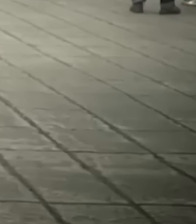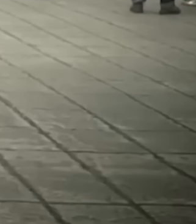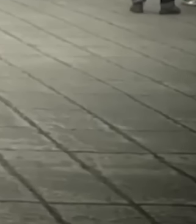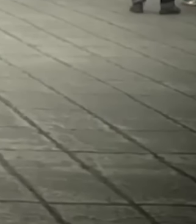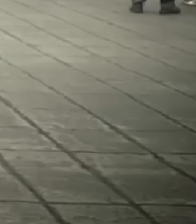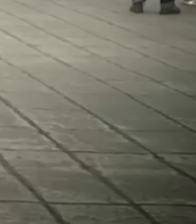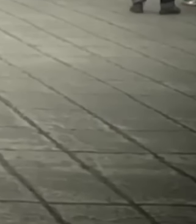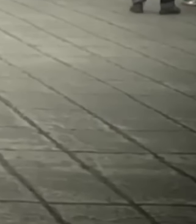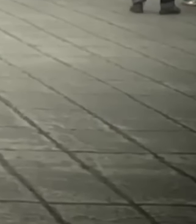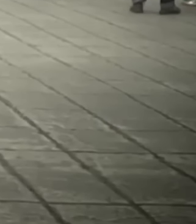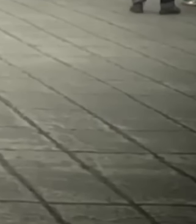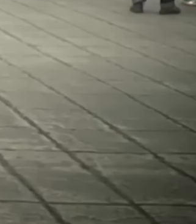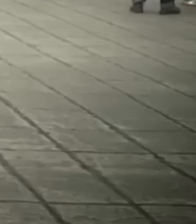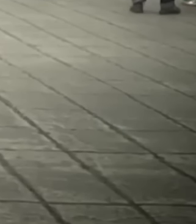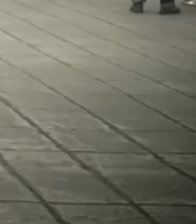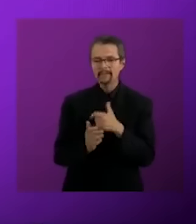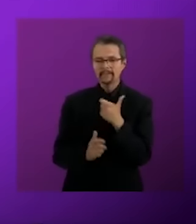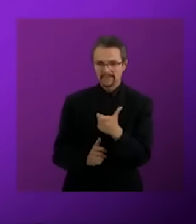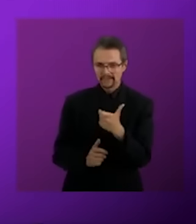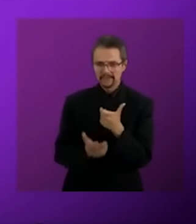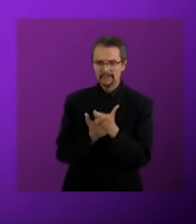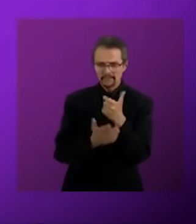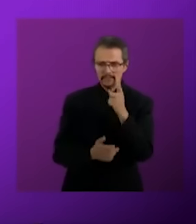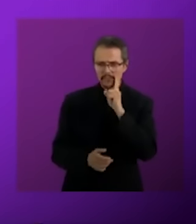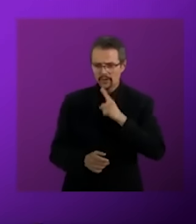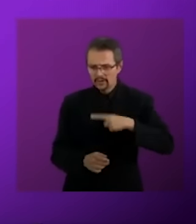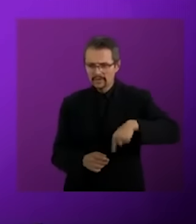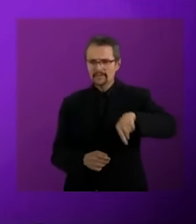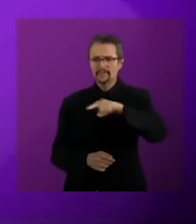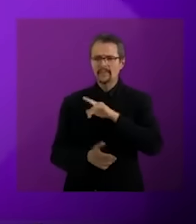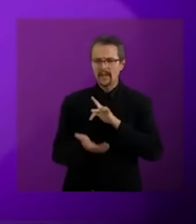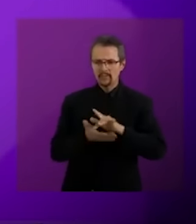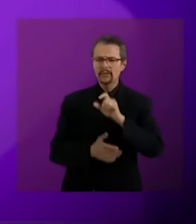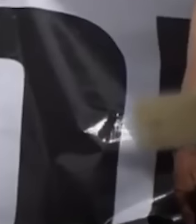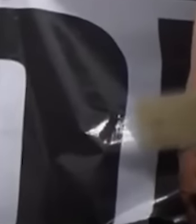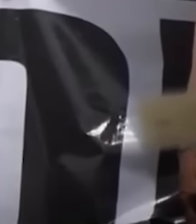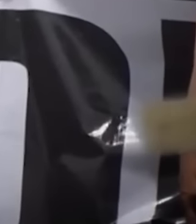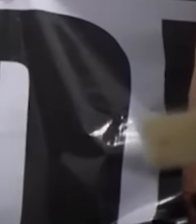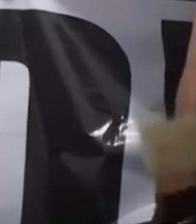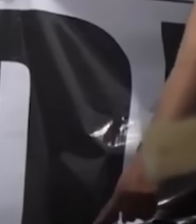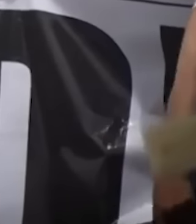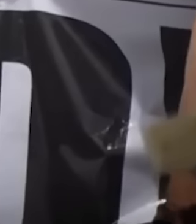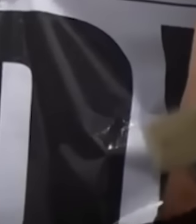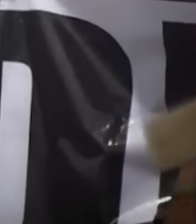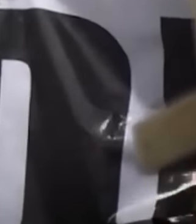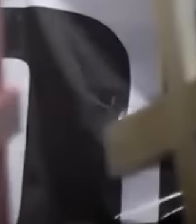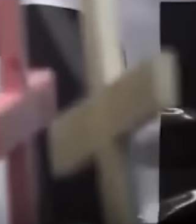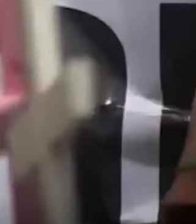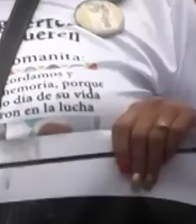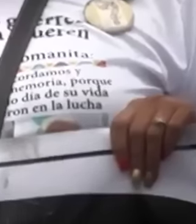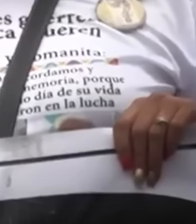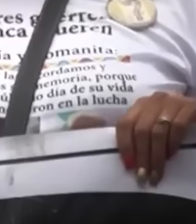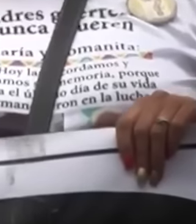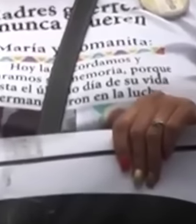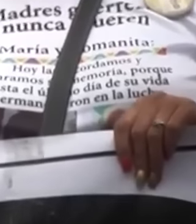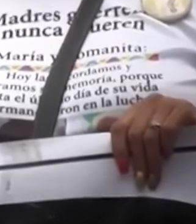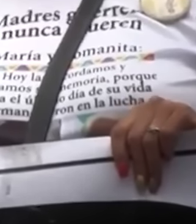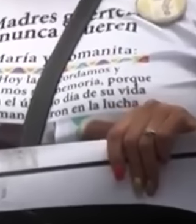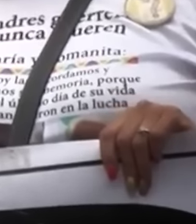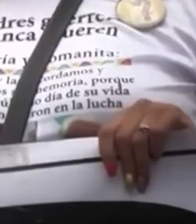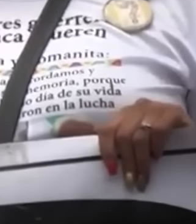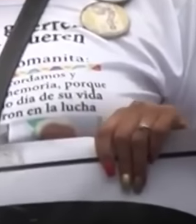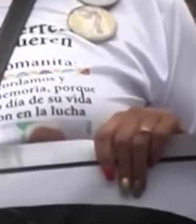redujeron 40% los feminicidios y Xóchitl denuncia por el contrario que la Ciudad de México tiene el récord